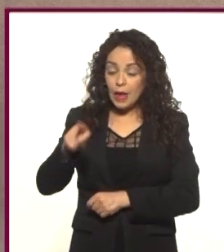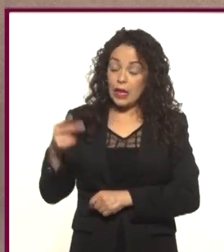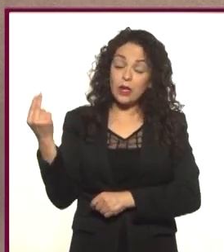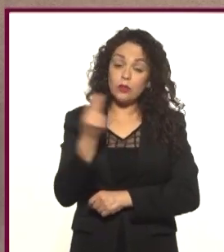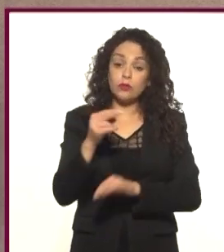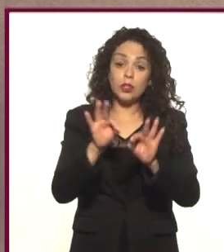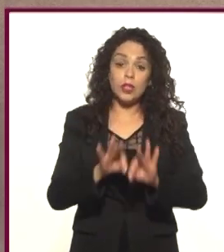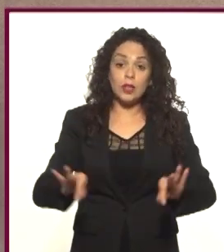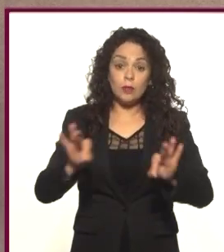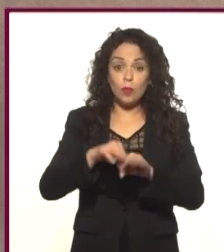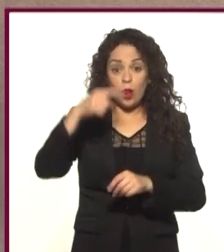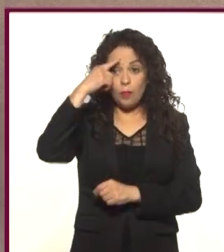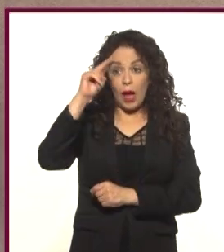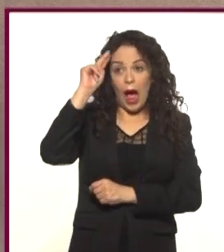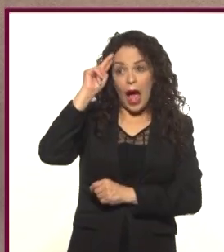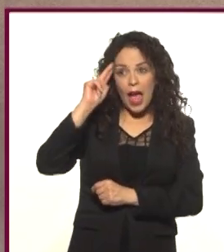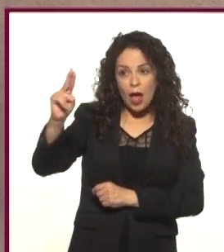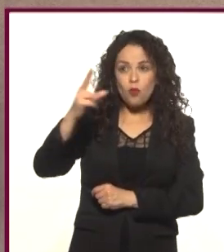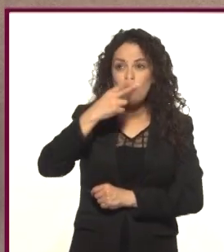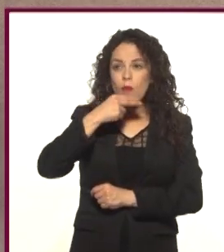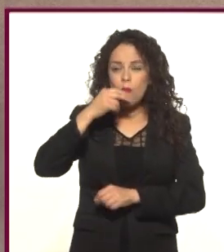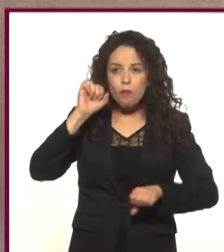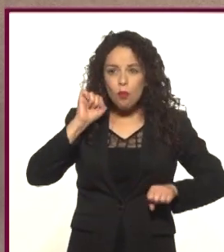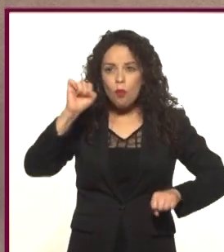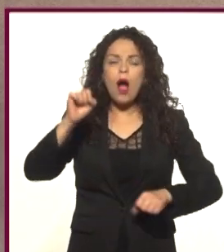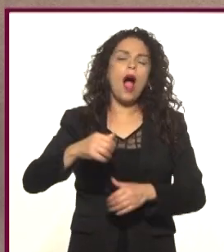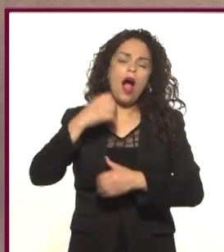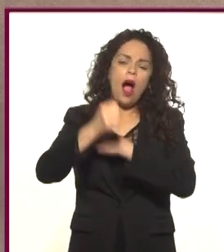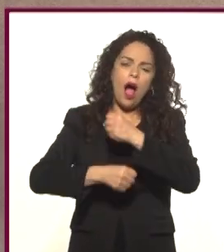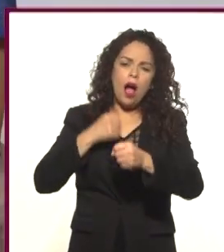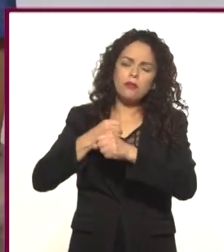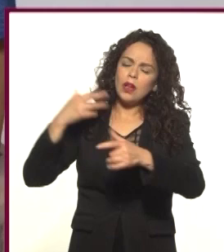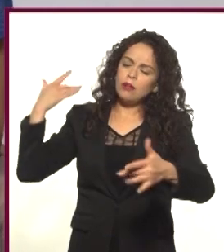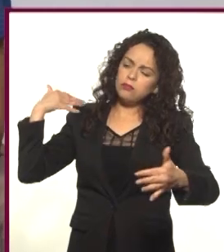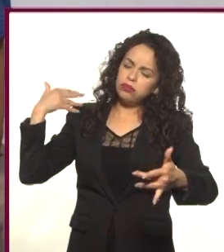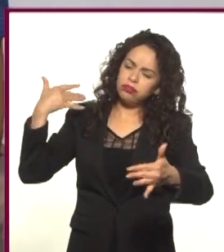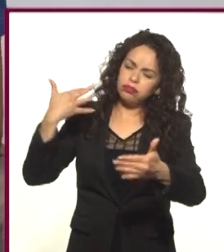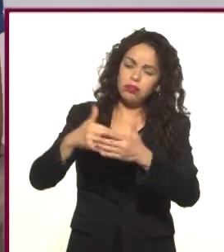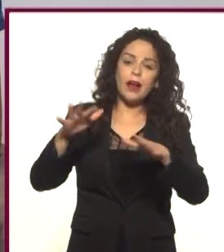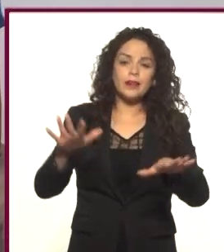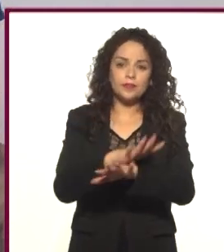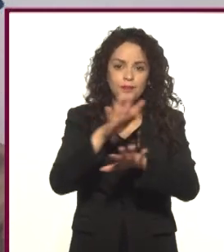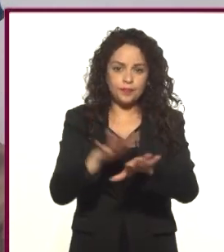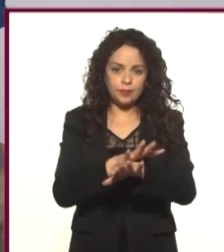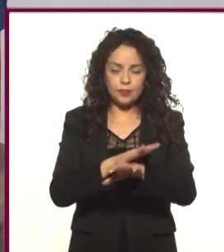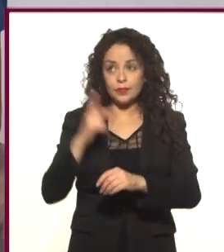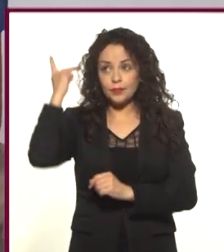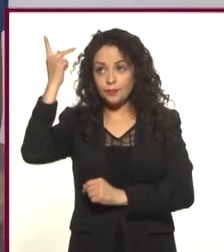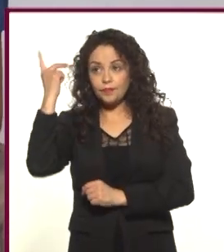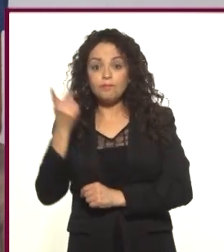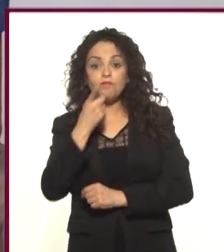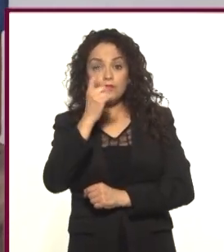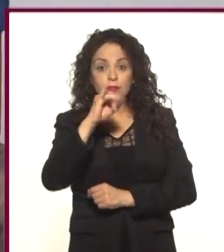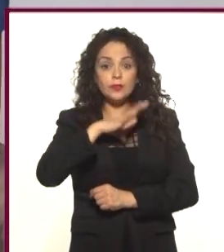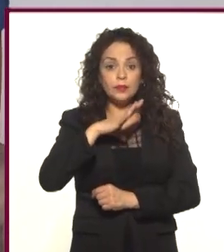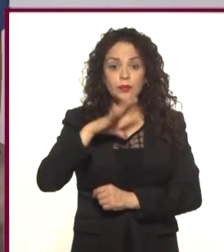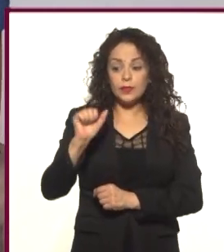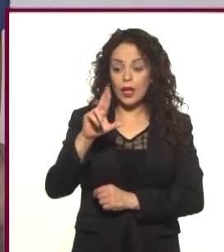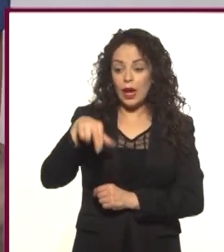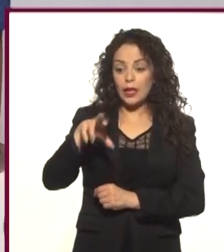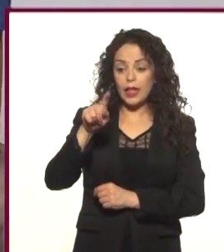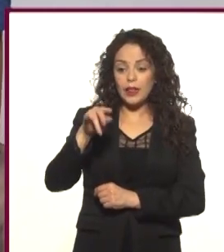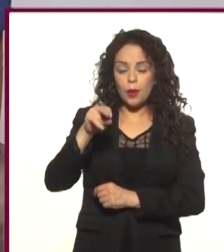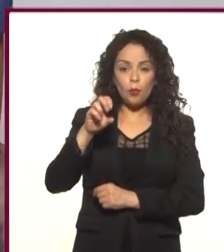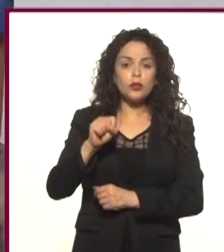sido fundamentales para el viaje del héroe a lo largo del tiempo. El psicólogo que propuso la existencia de estos arquetipos,